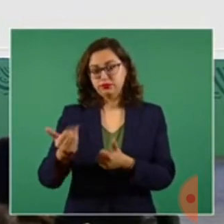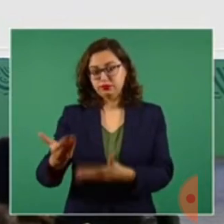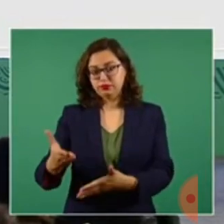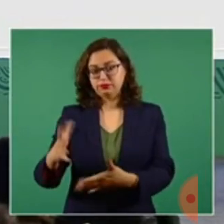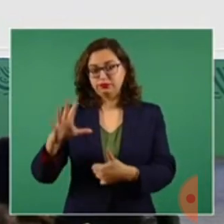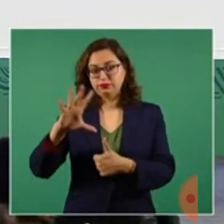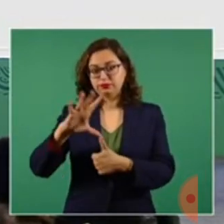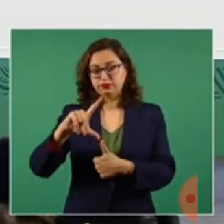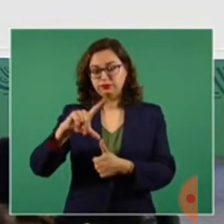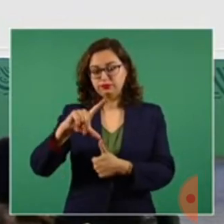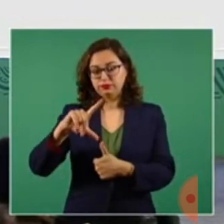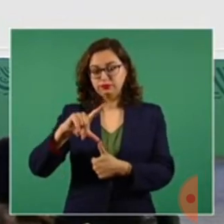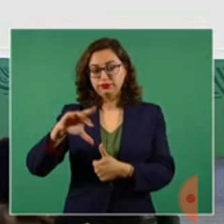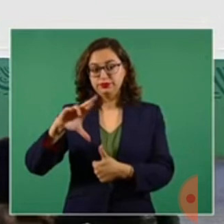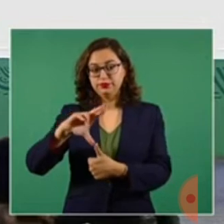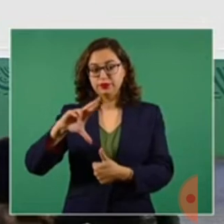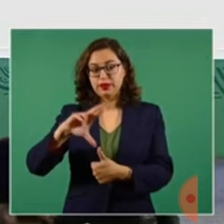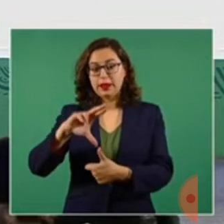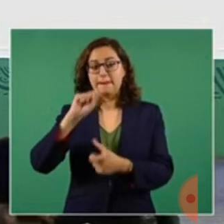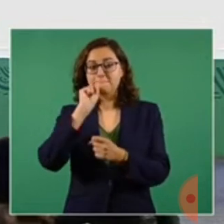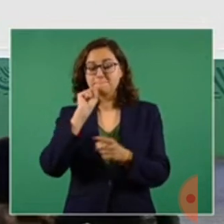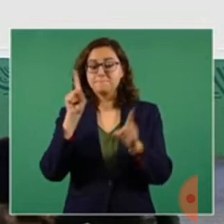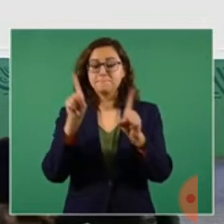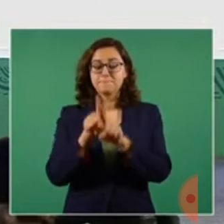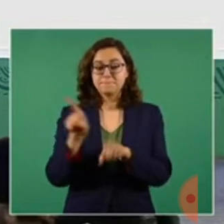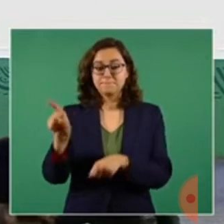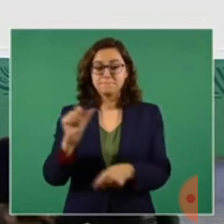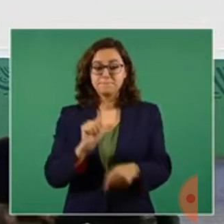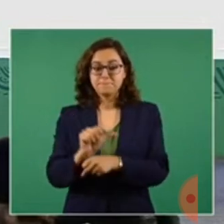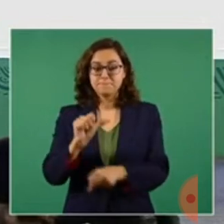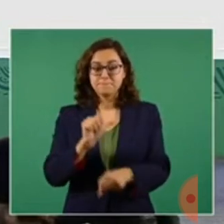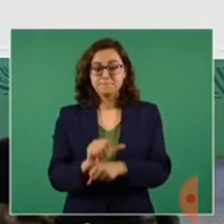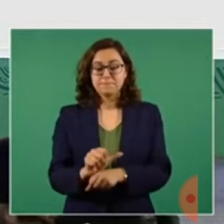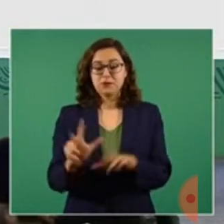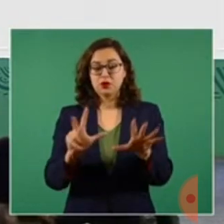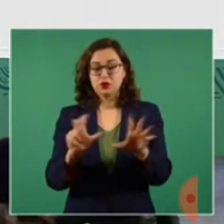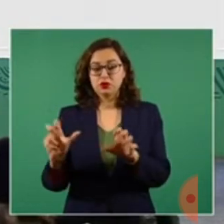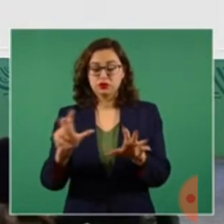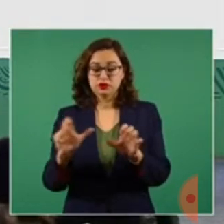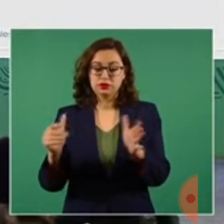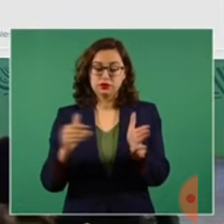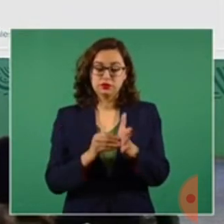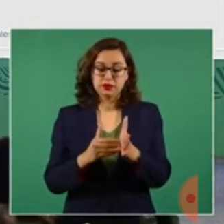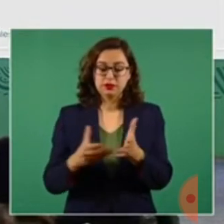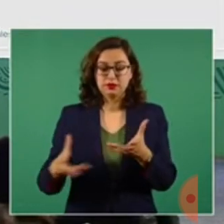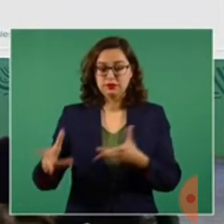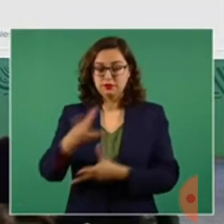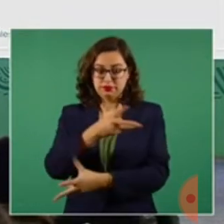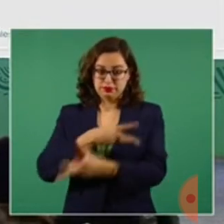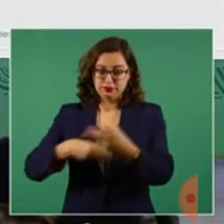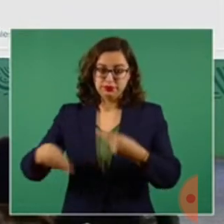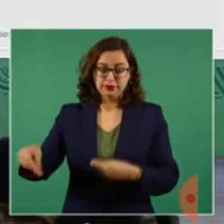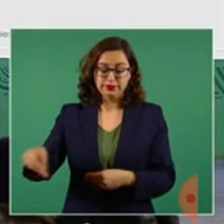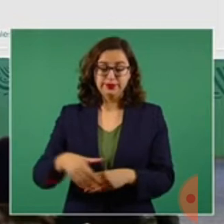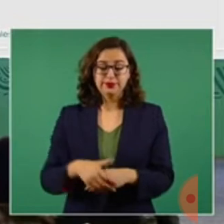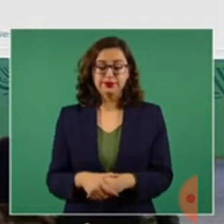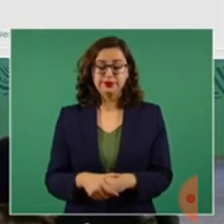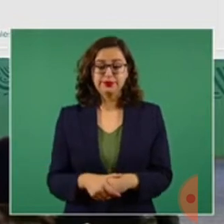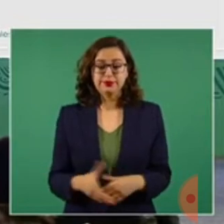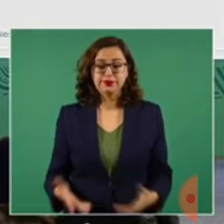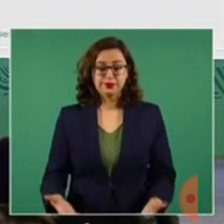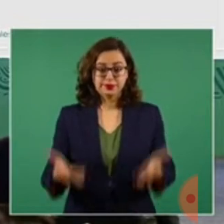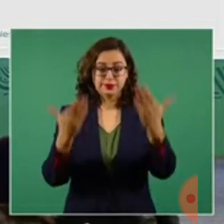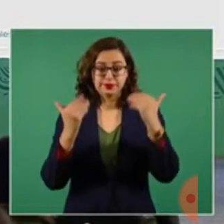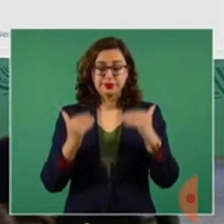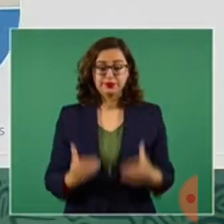hizo un intercambio de 800,000 con Argentina, que después vamos a recuperar. La siguiente, por favor.